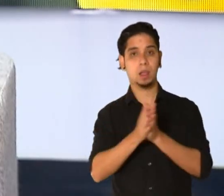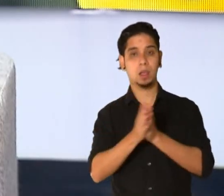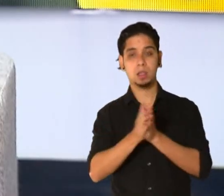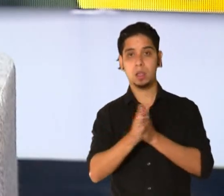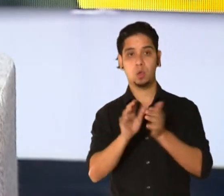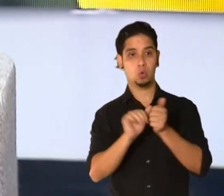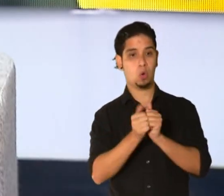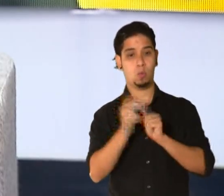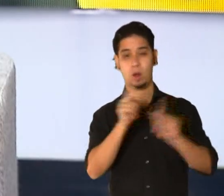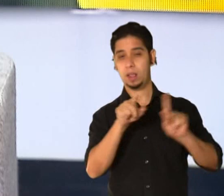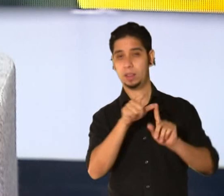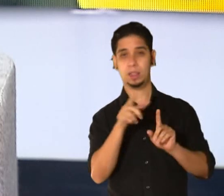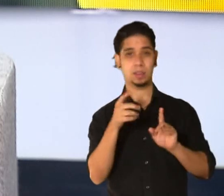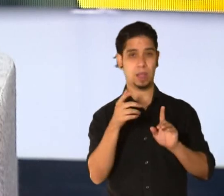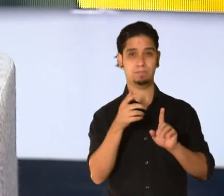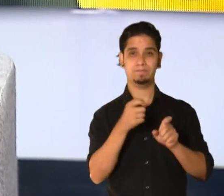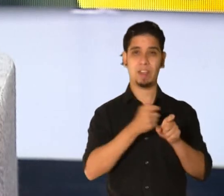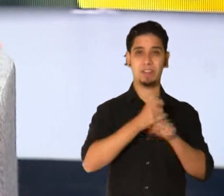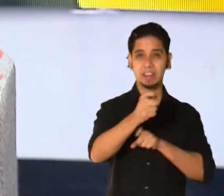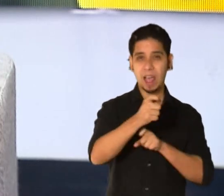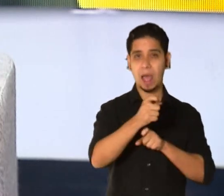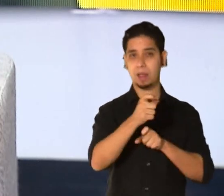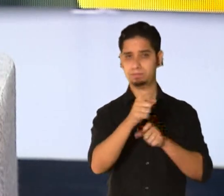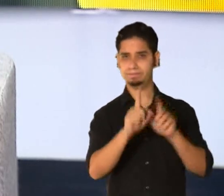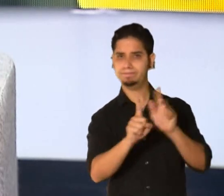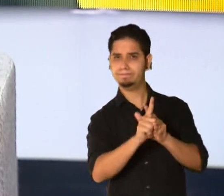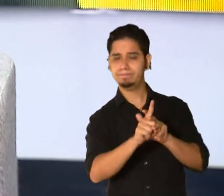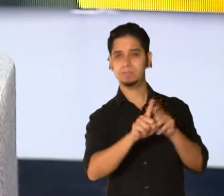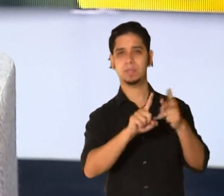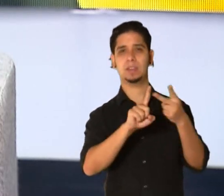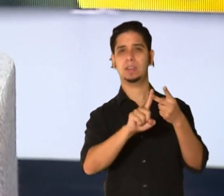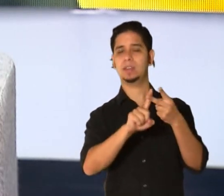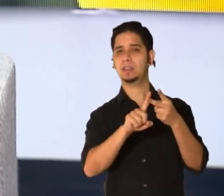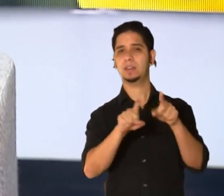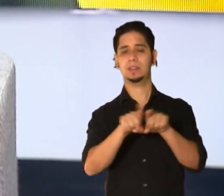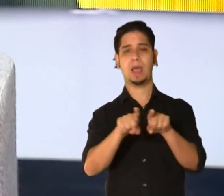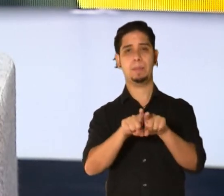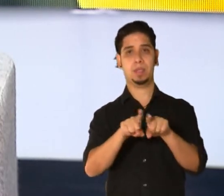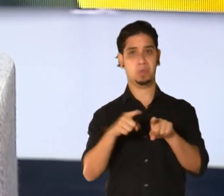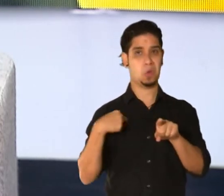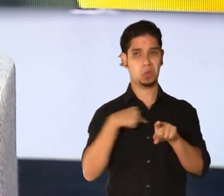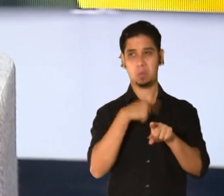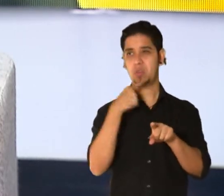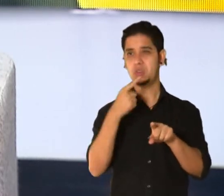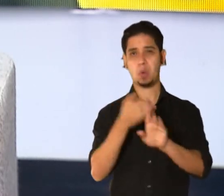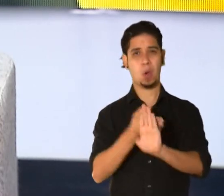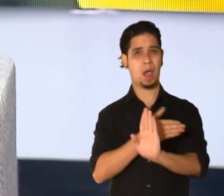personas afectadas. Habíamos mencionado que, por ejemplo,